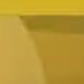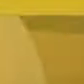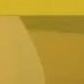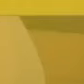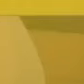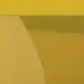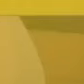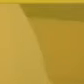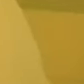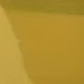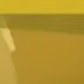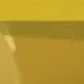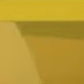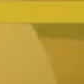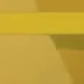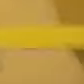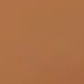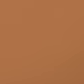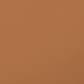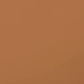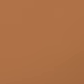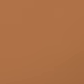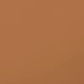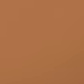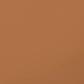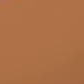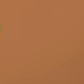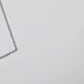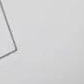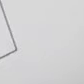Y junto a las personas que te apoyan,